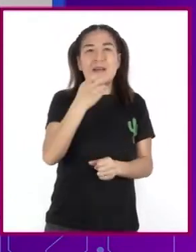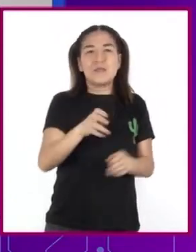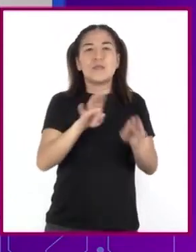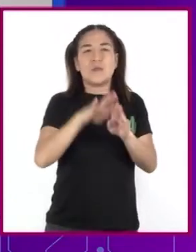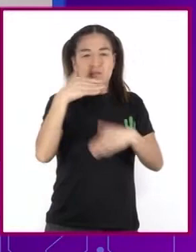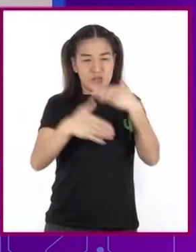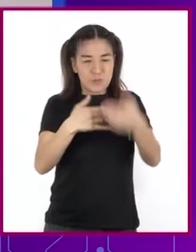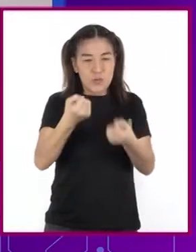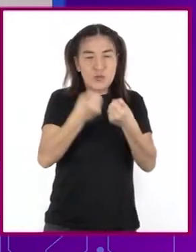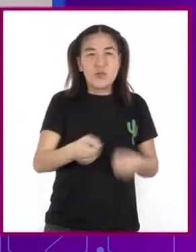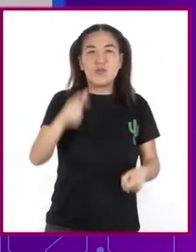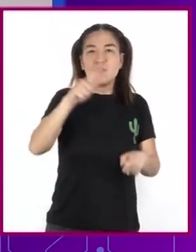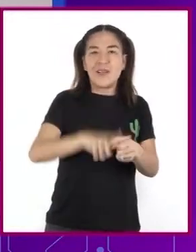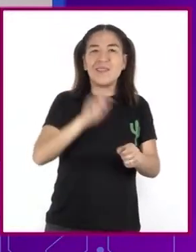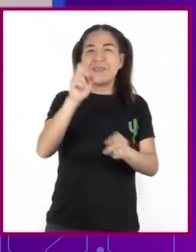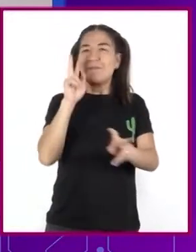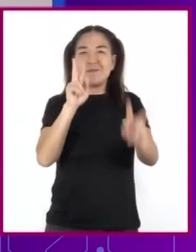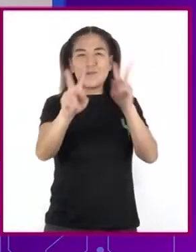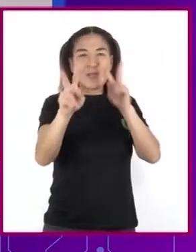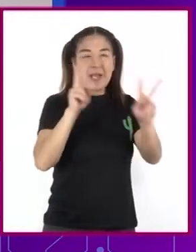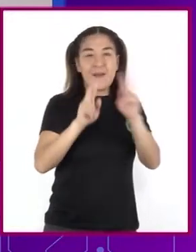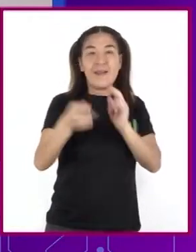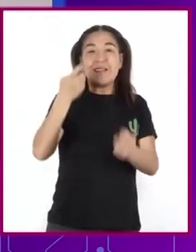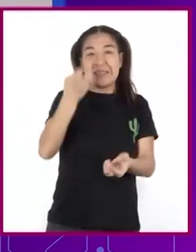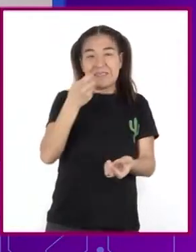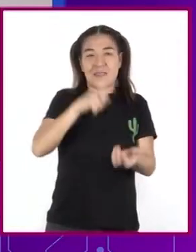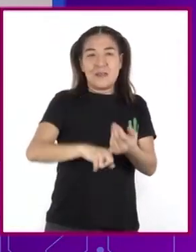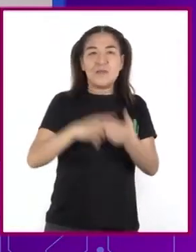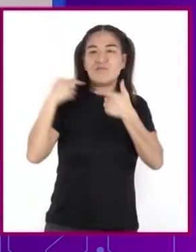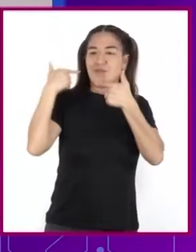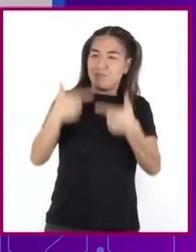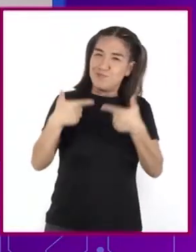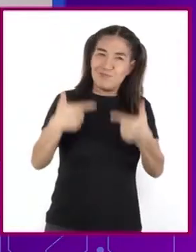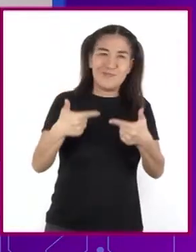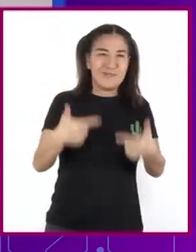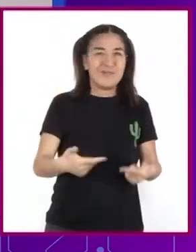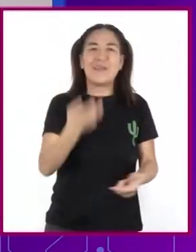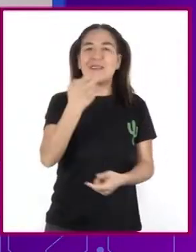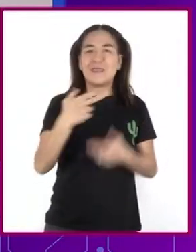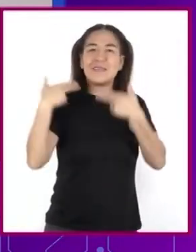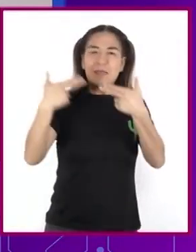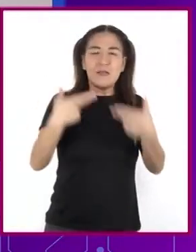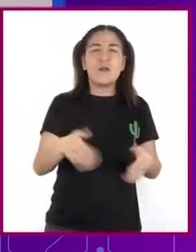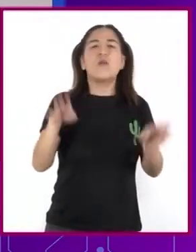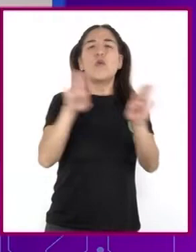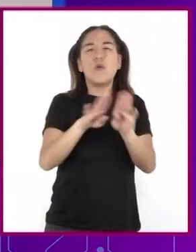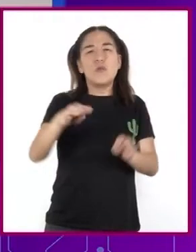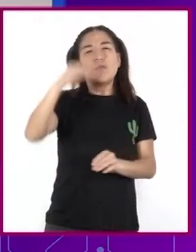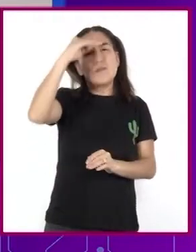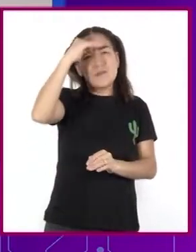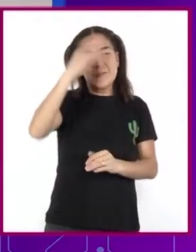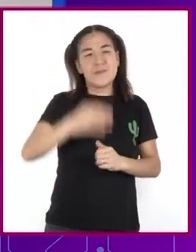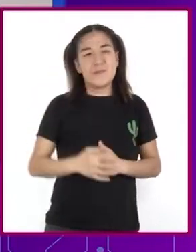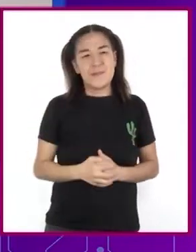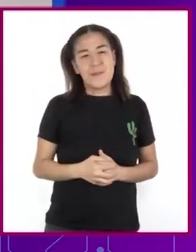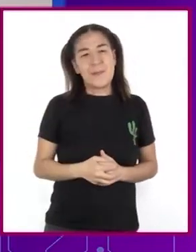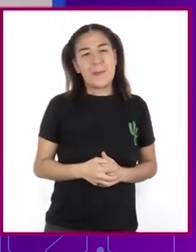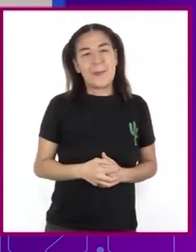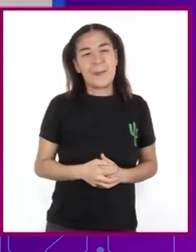que hemos, pues ahora sí que preservado desde hace muchas generaciones y cómo es que